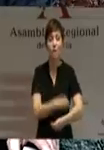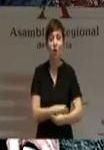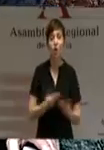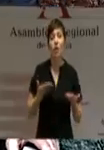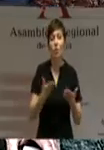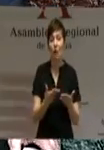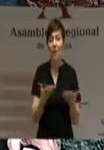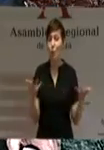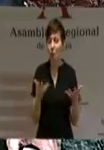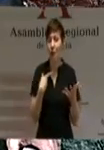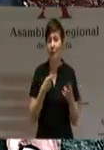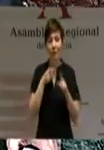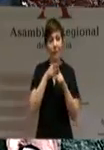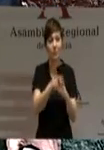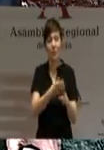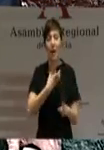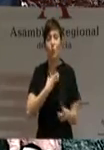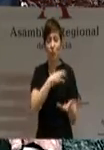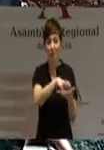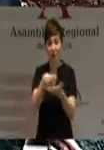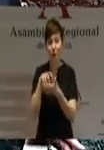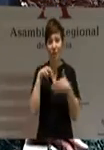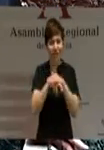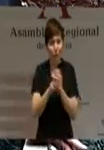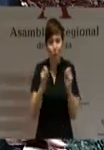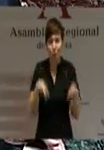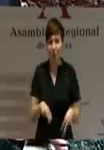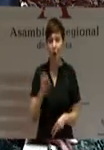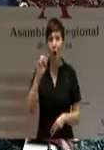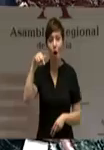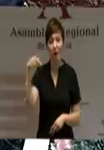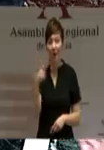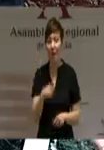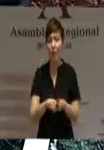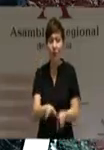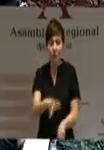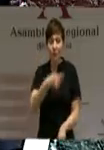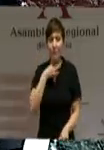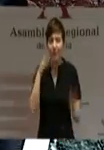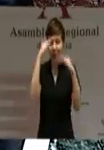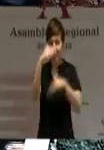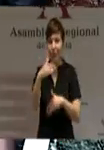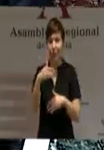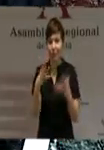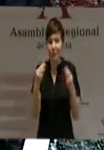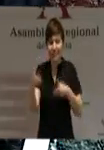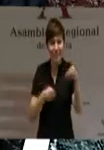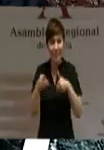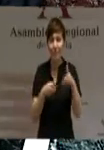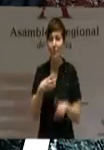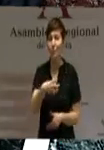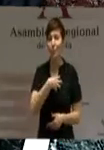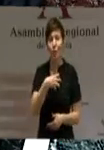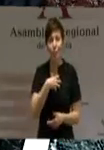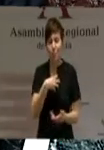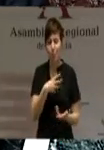los ayuntamientos se han quedado asimismo sin recursos. Las ONG se encuentran desbordadas sin poder atender la creciente